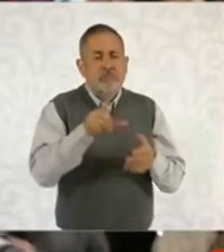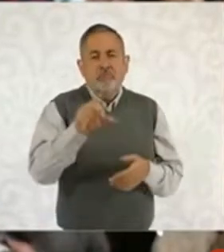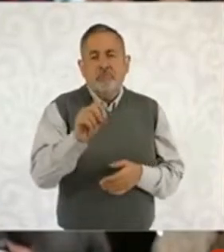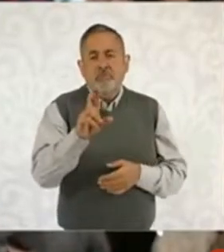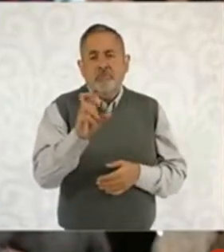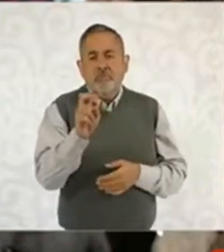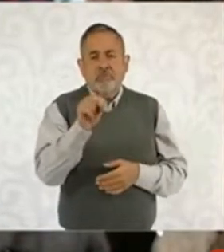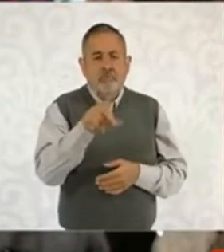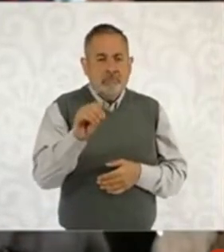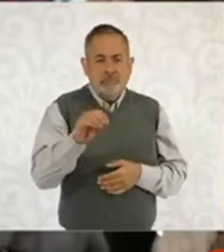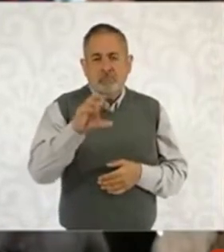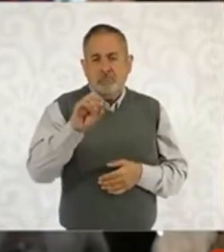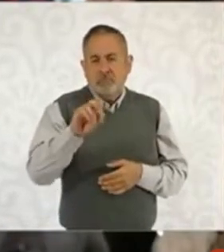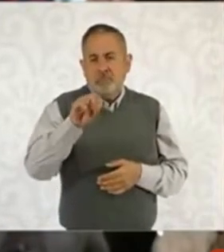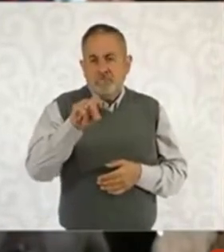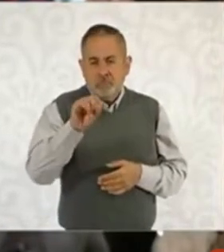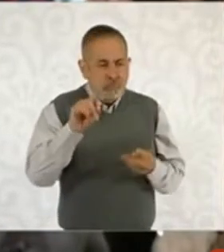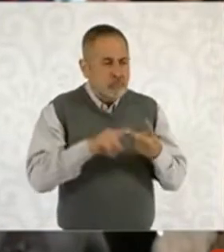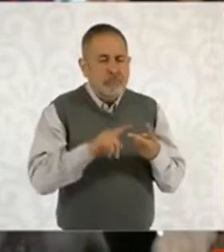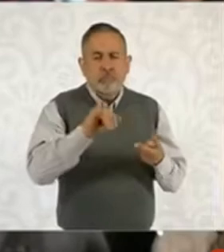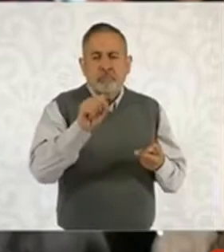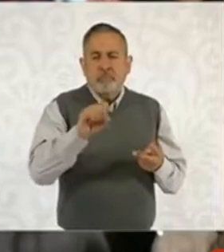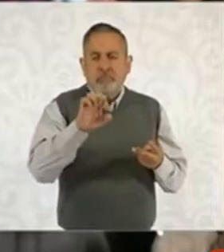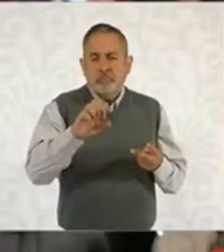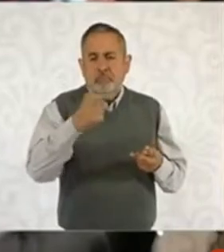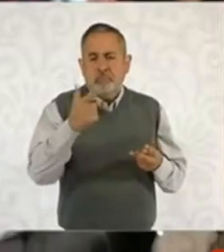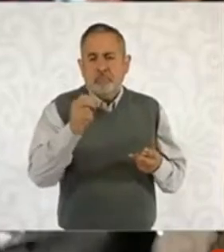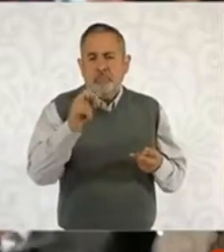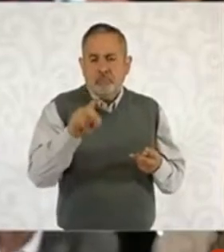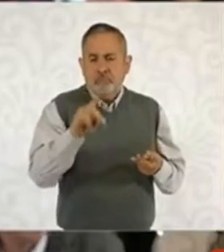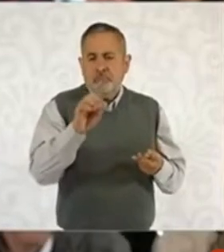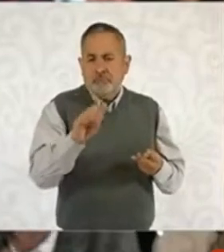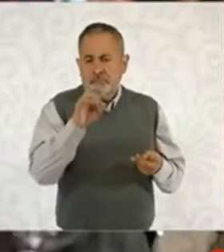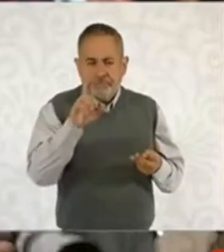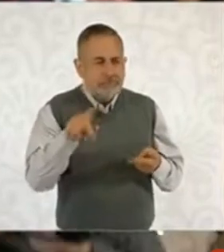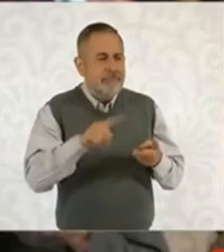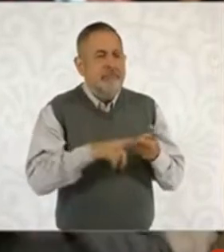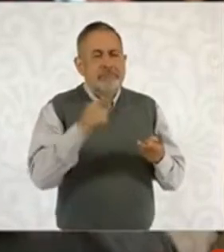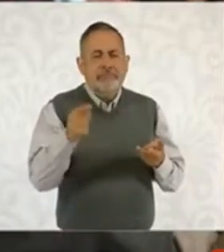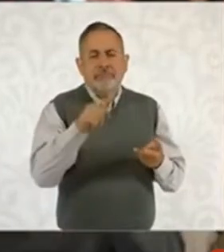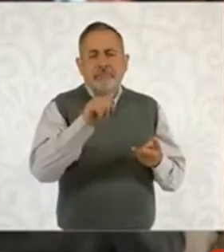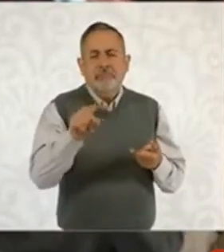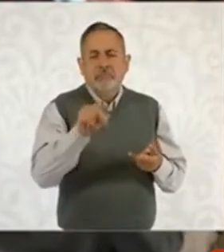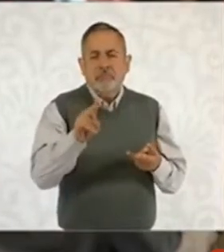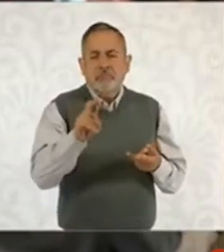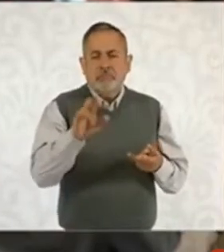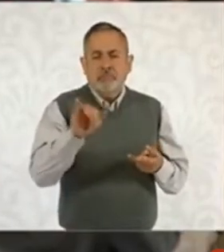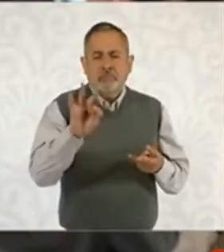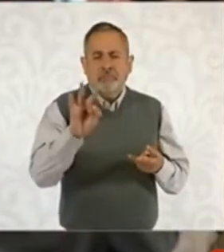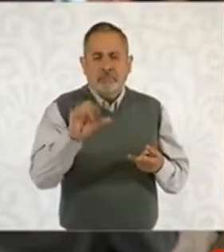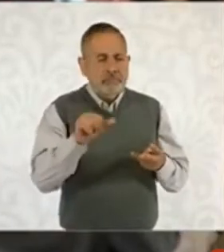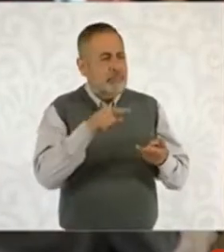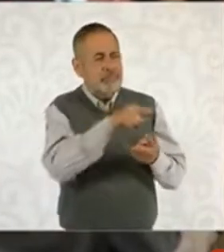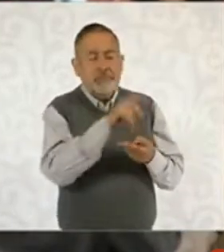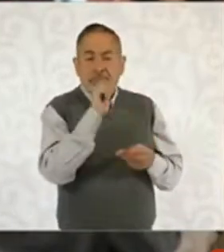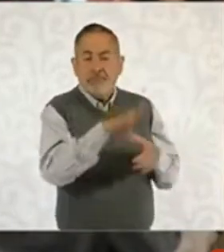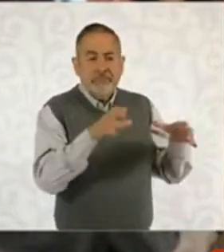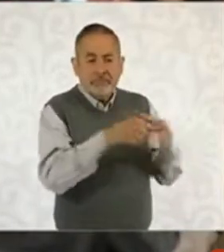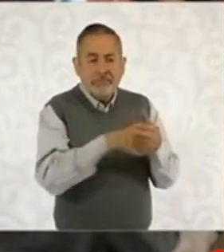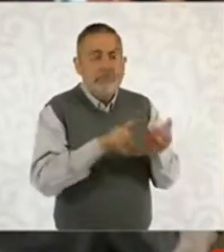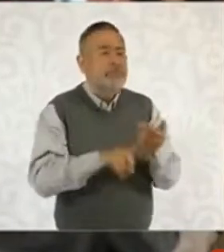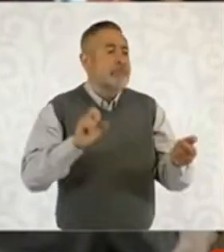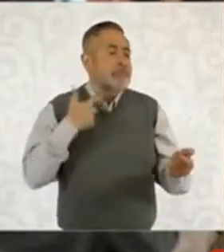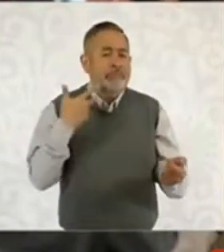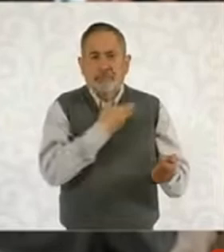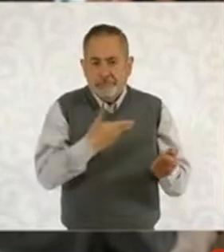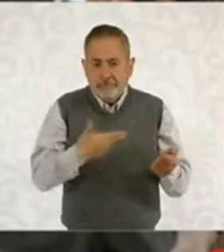Lorenzo Córdoba, a José Waldenberg y otra vez a Leonardo Valdés Zurita. Recordar que estos personajes,